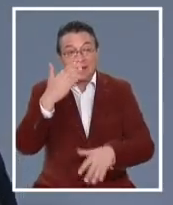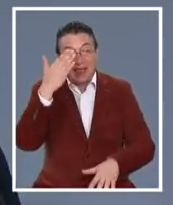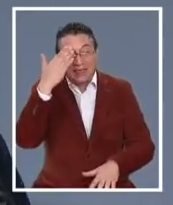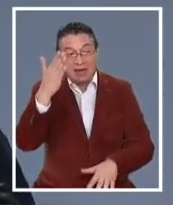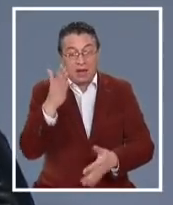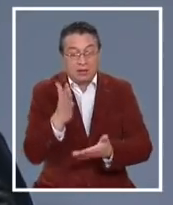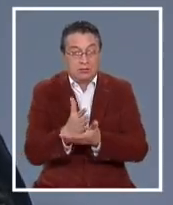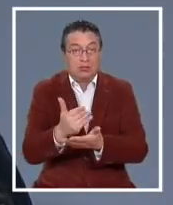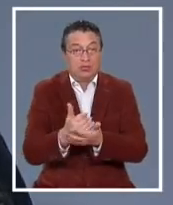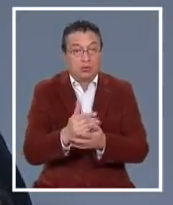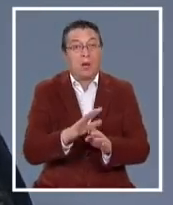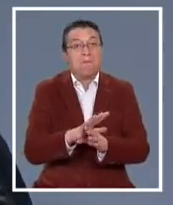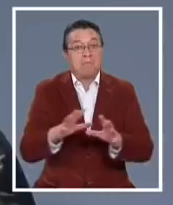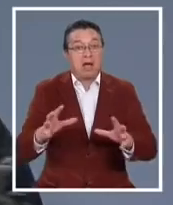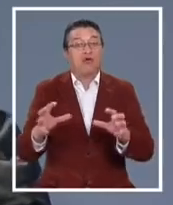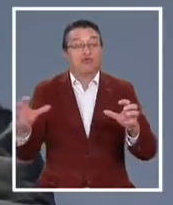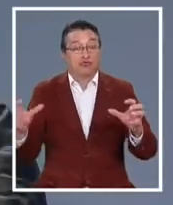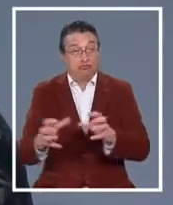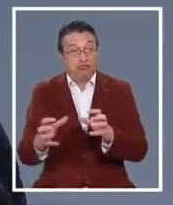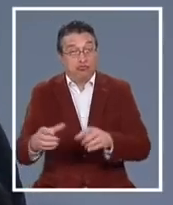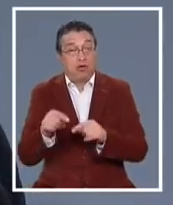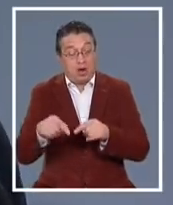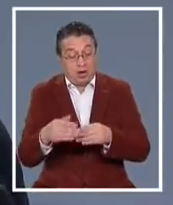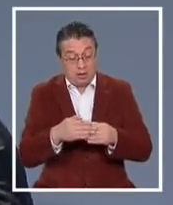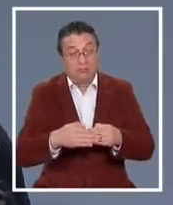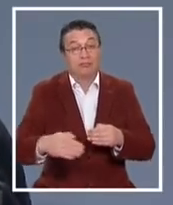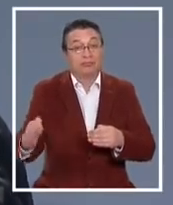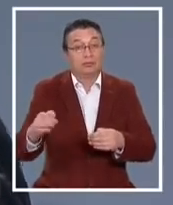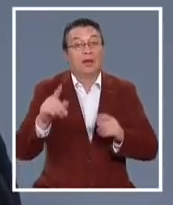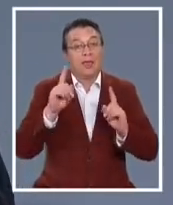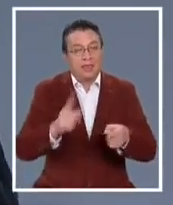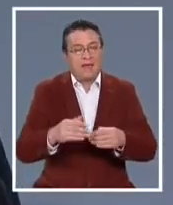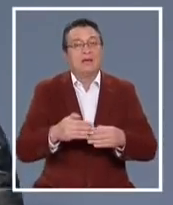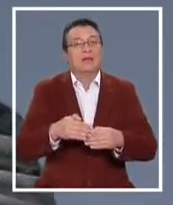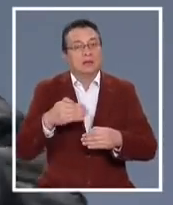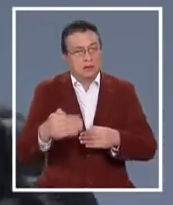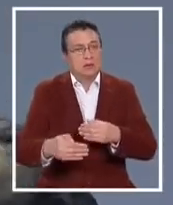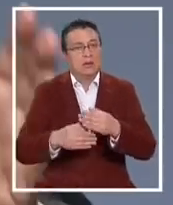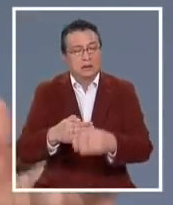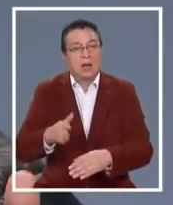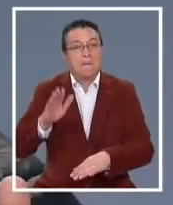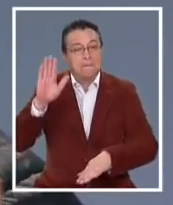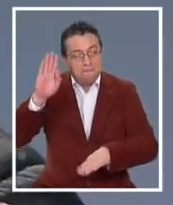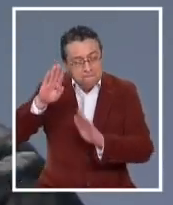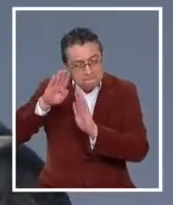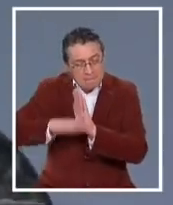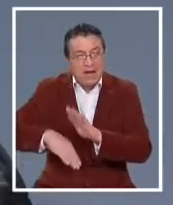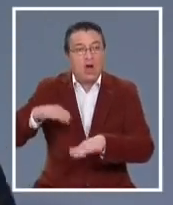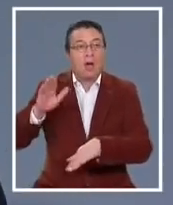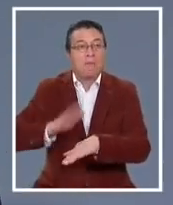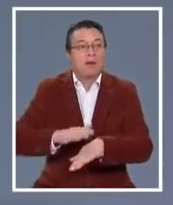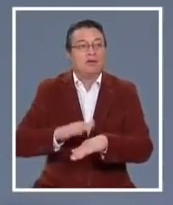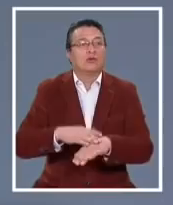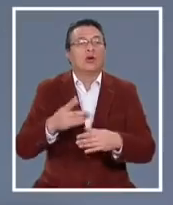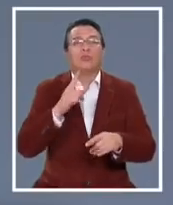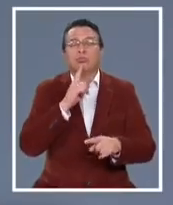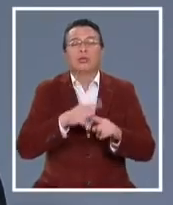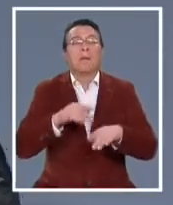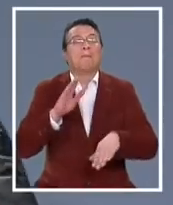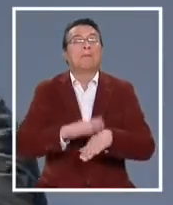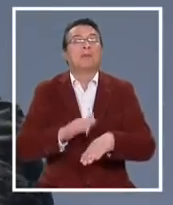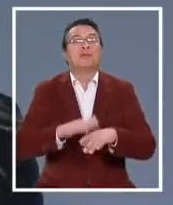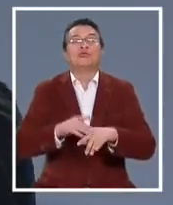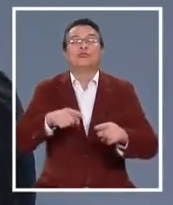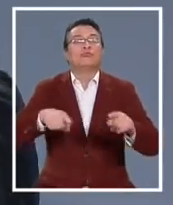de medidas más fuertes tienen que perseverar. Menos permiso, ¿cómo se llaman estos permisos esenciales?